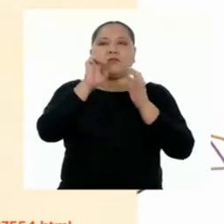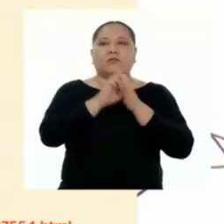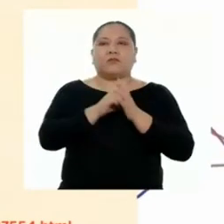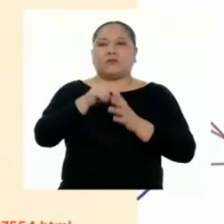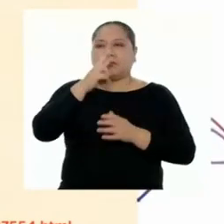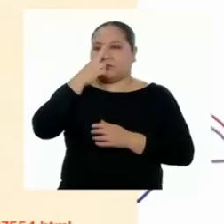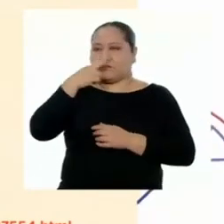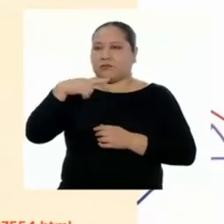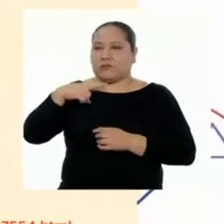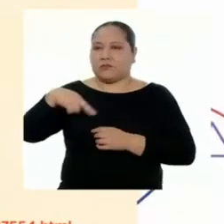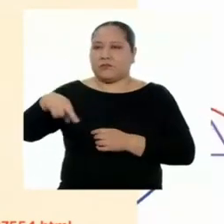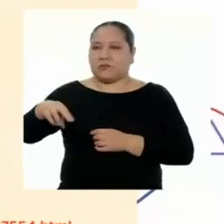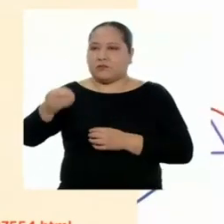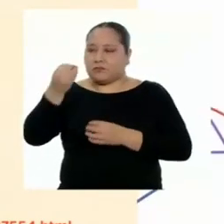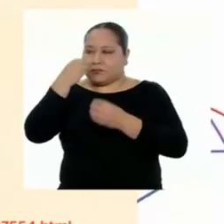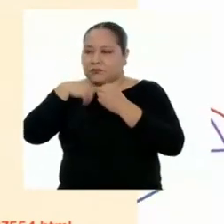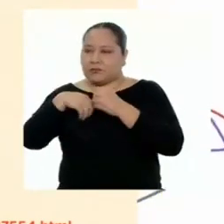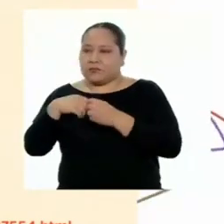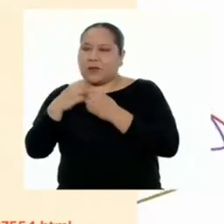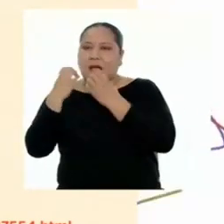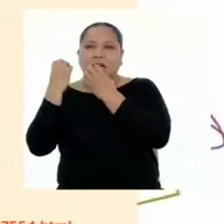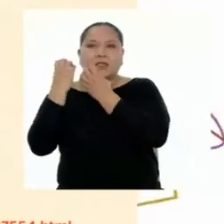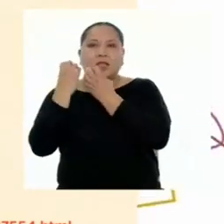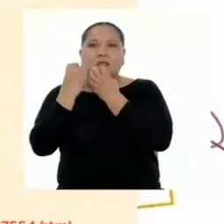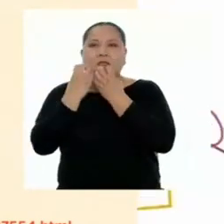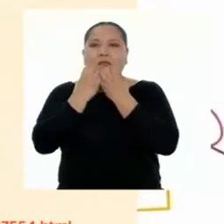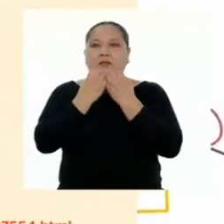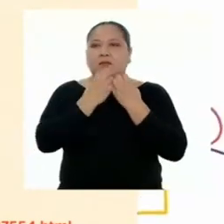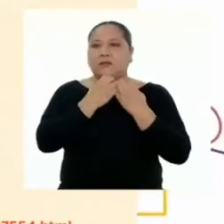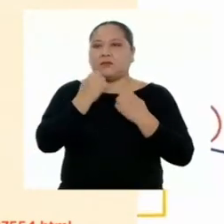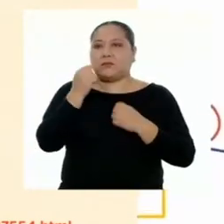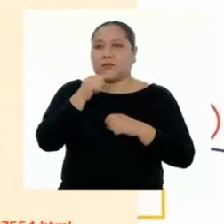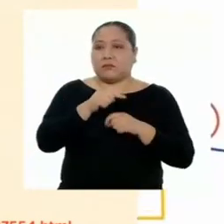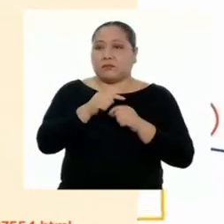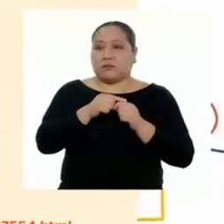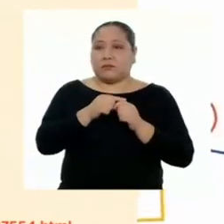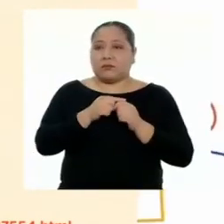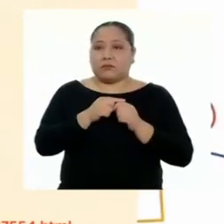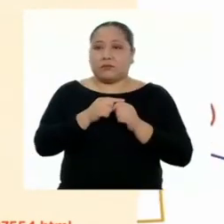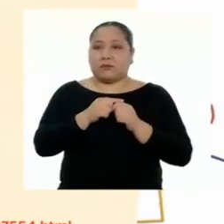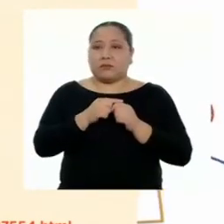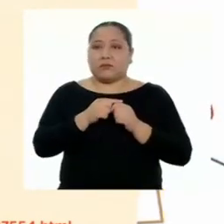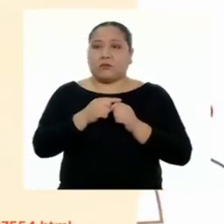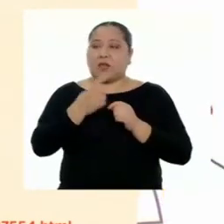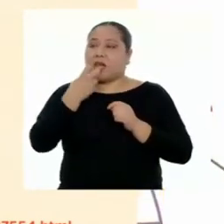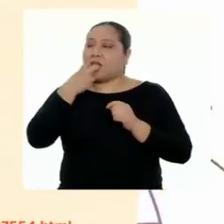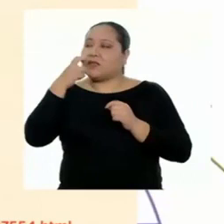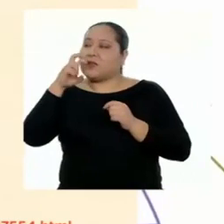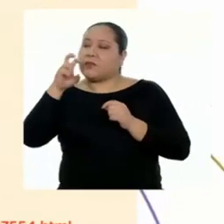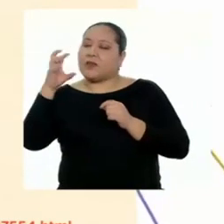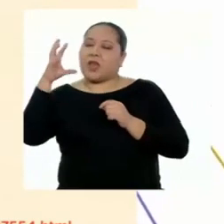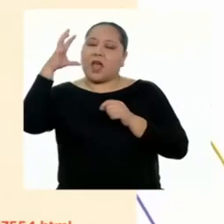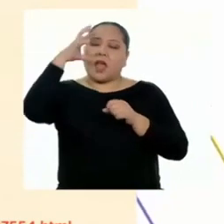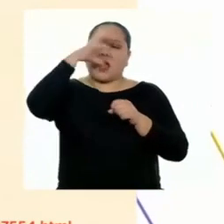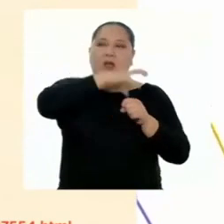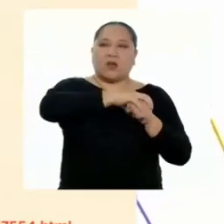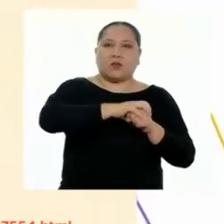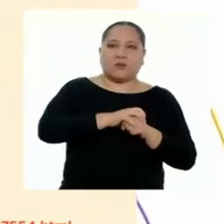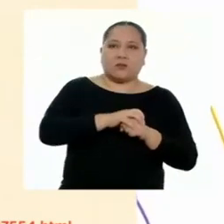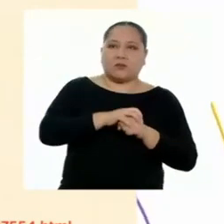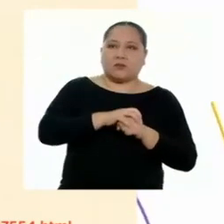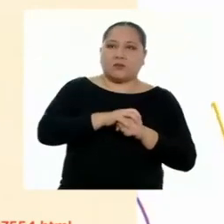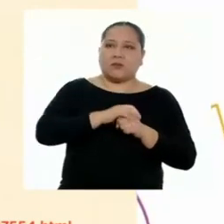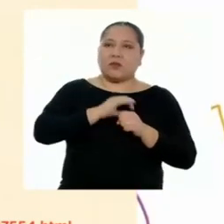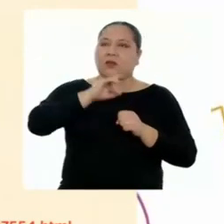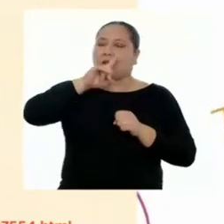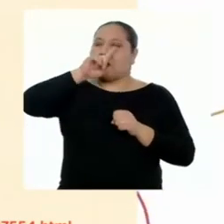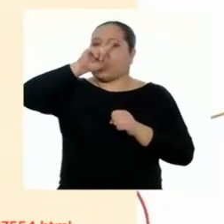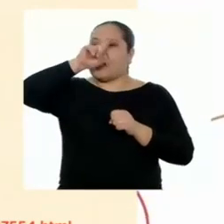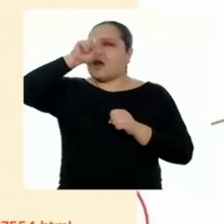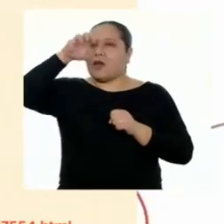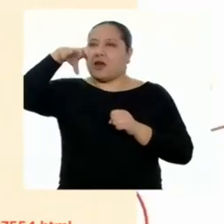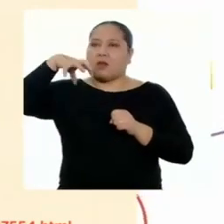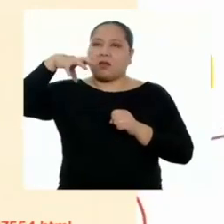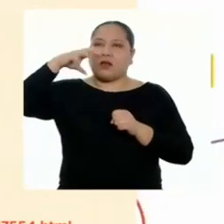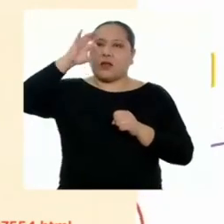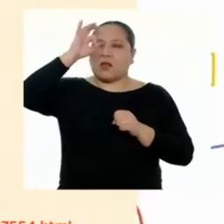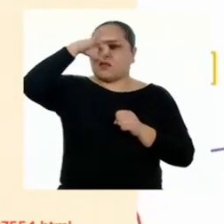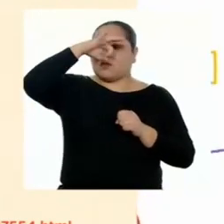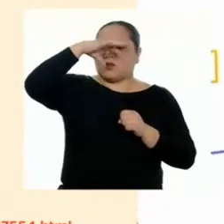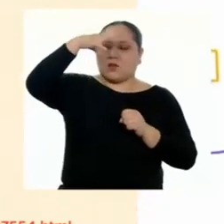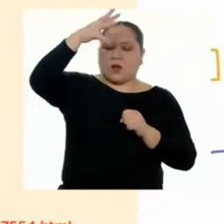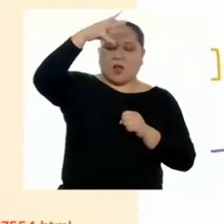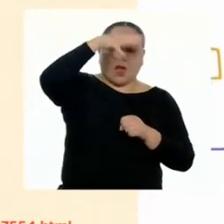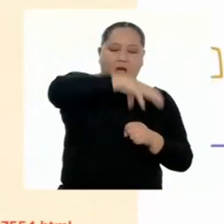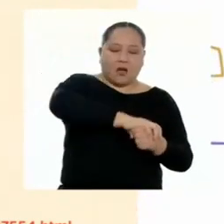el ratón se come los granos del maíz, pero a él se le puede comer la serpiente, el águila y el zorro, y a